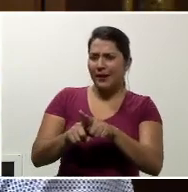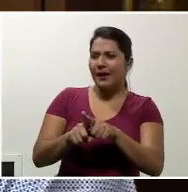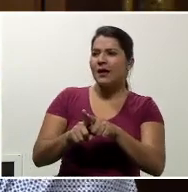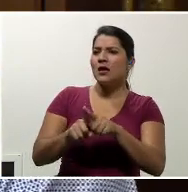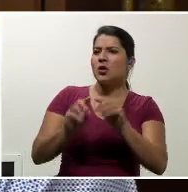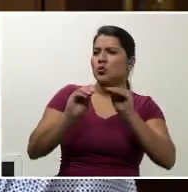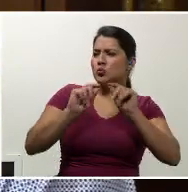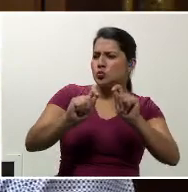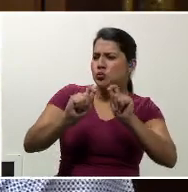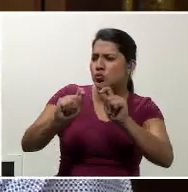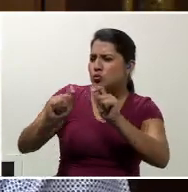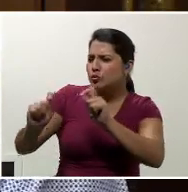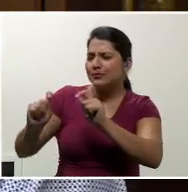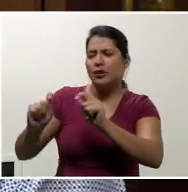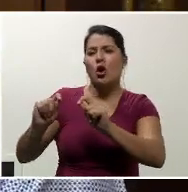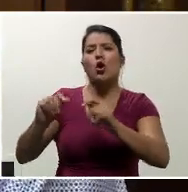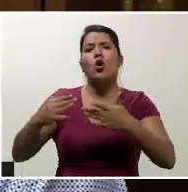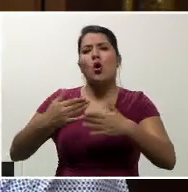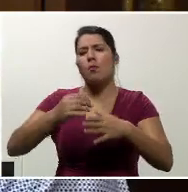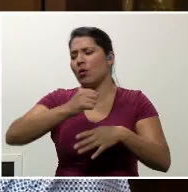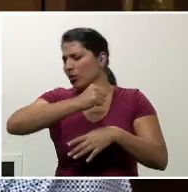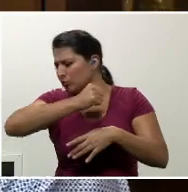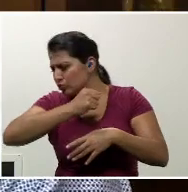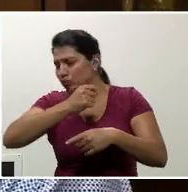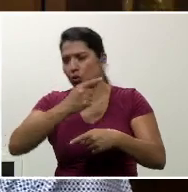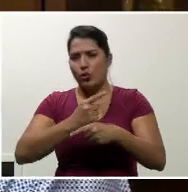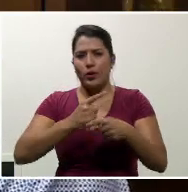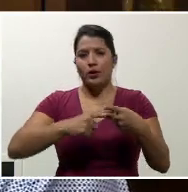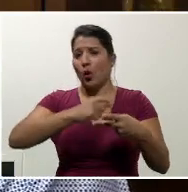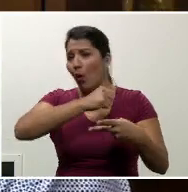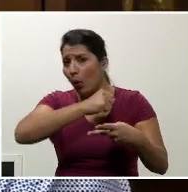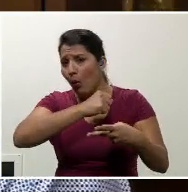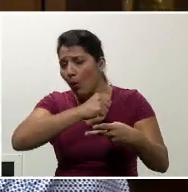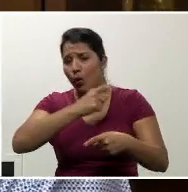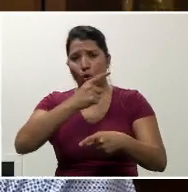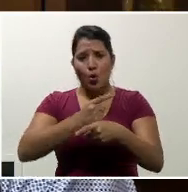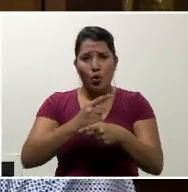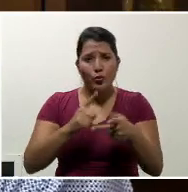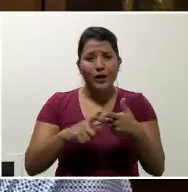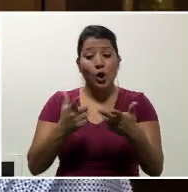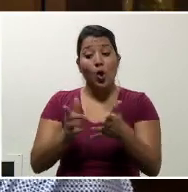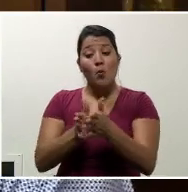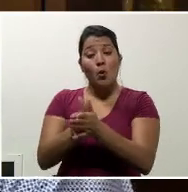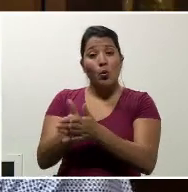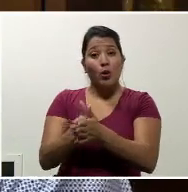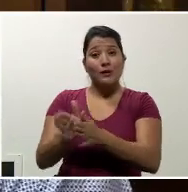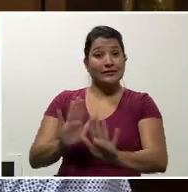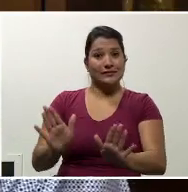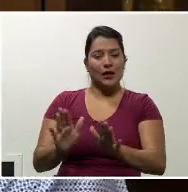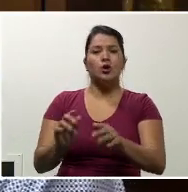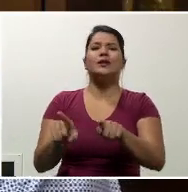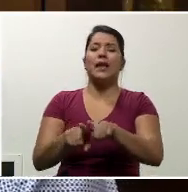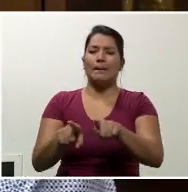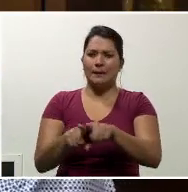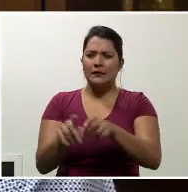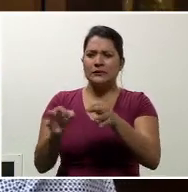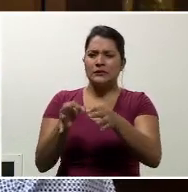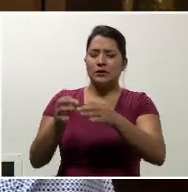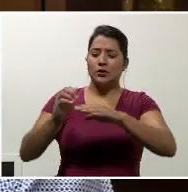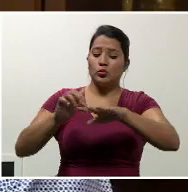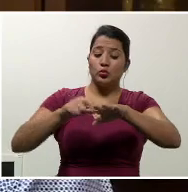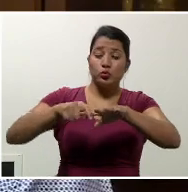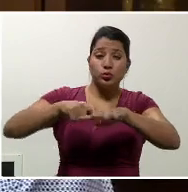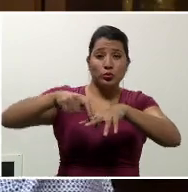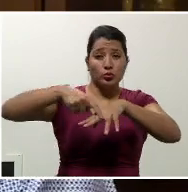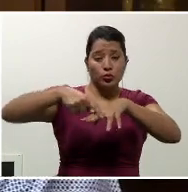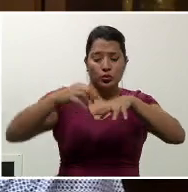Les enseñamos a lavar correctamente las manos, no solamente frotar las palmas, sino también frotar el dorso, entre dedos,